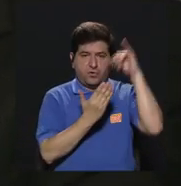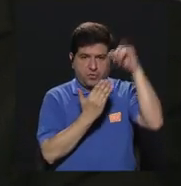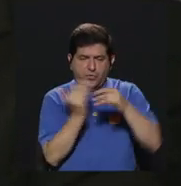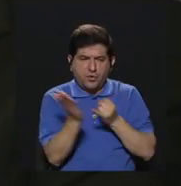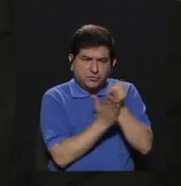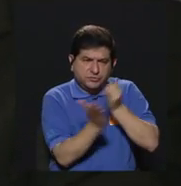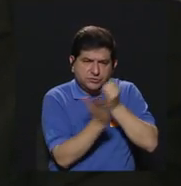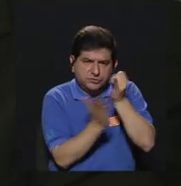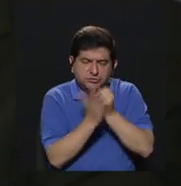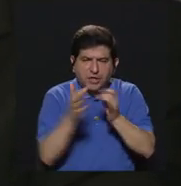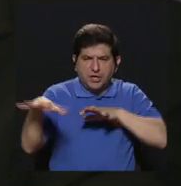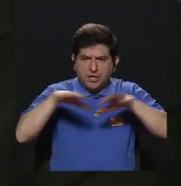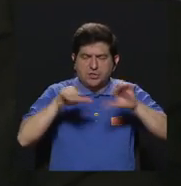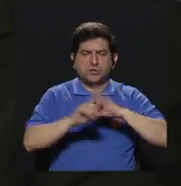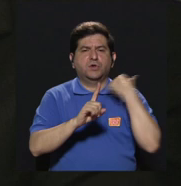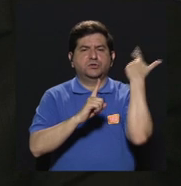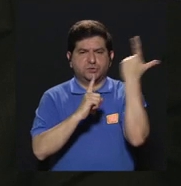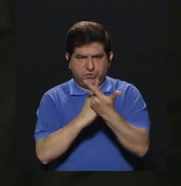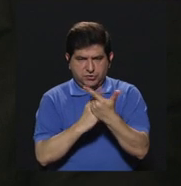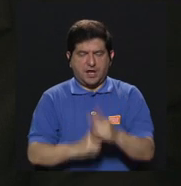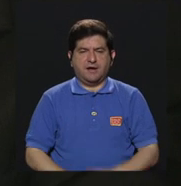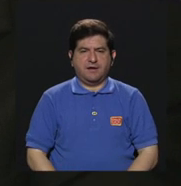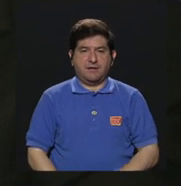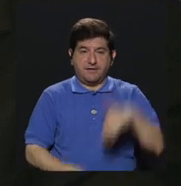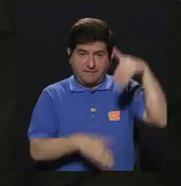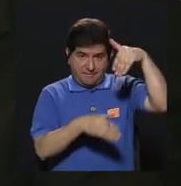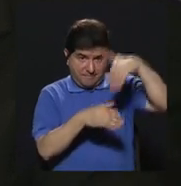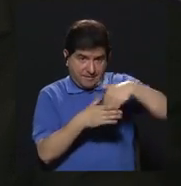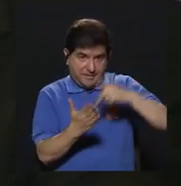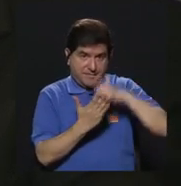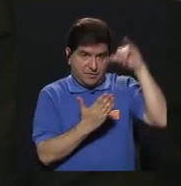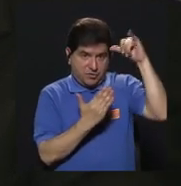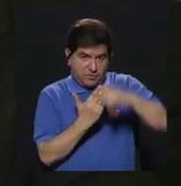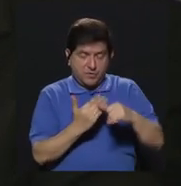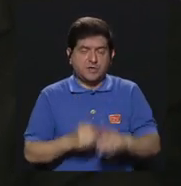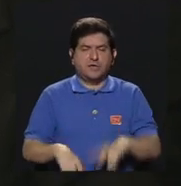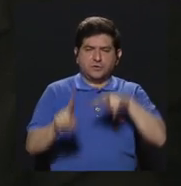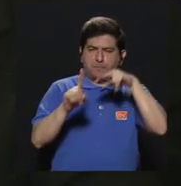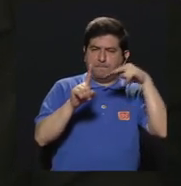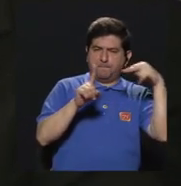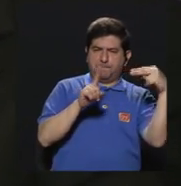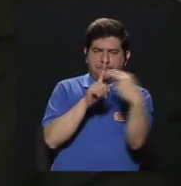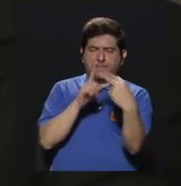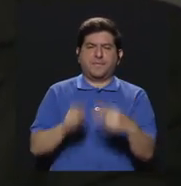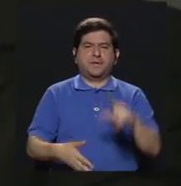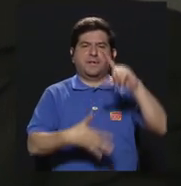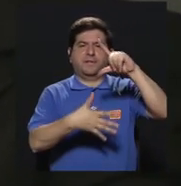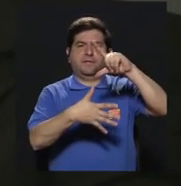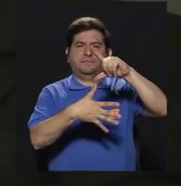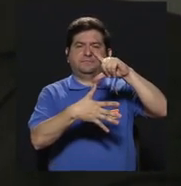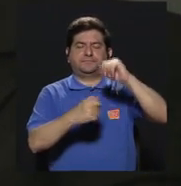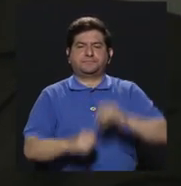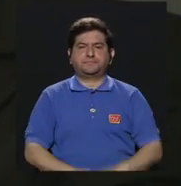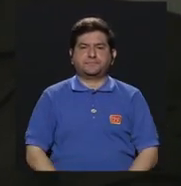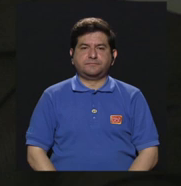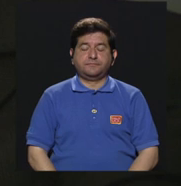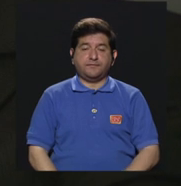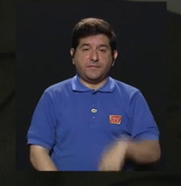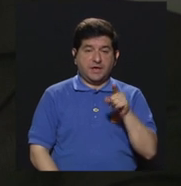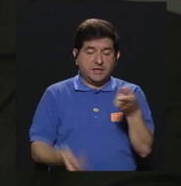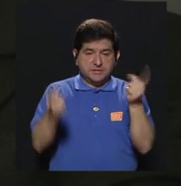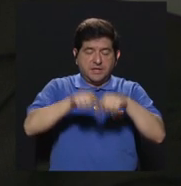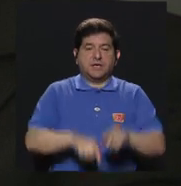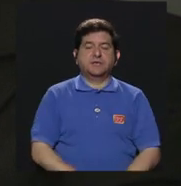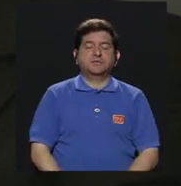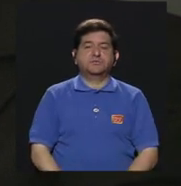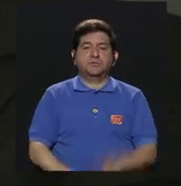de investigación en movimientos sociales, dentro del proyecto de perspectivas de América Latina de la Universidad de